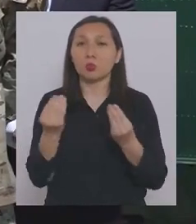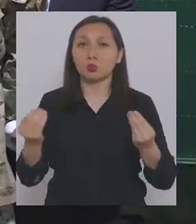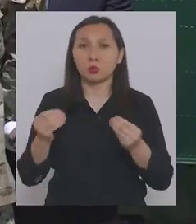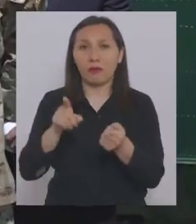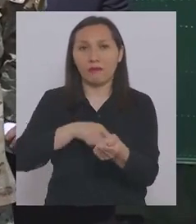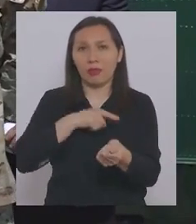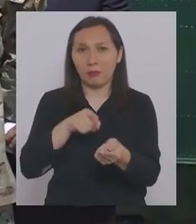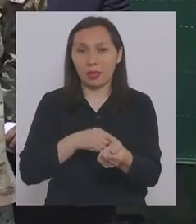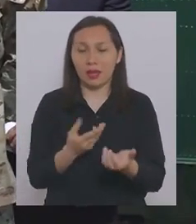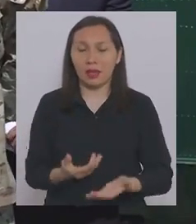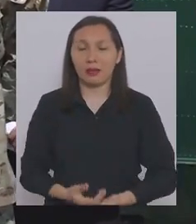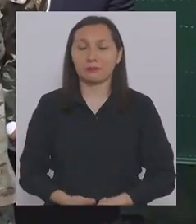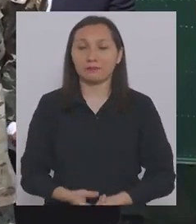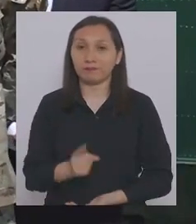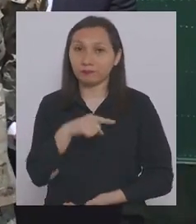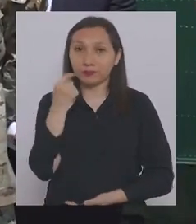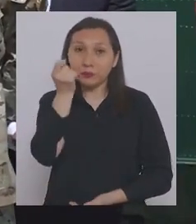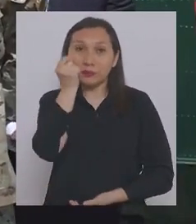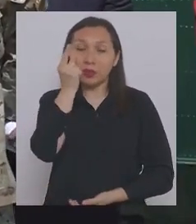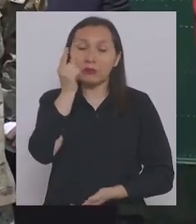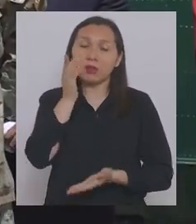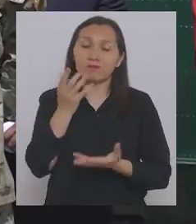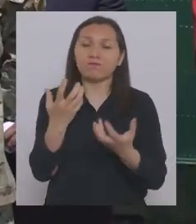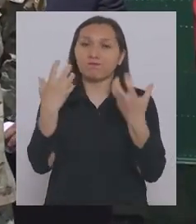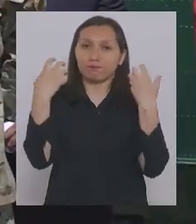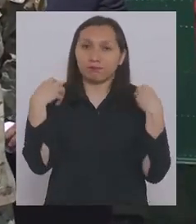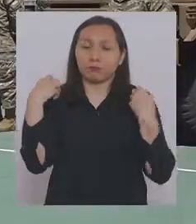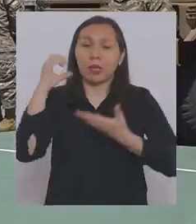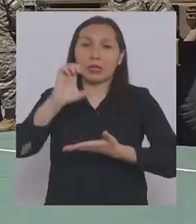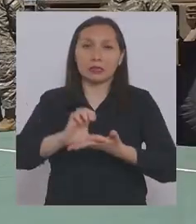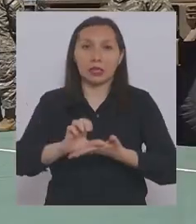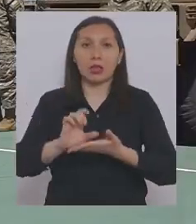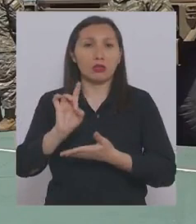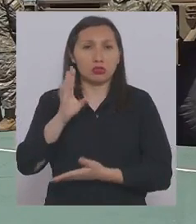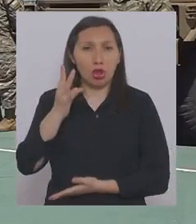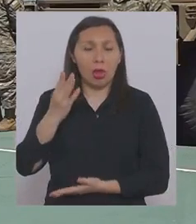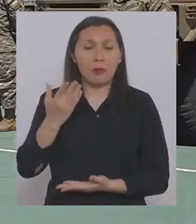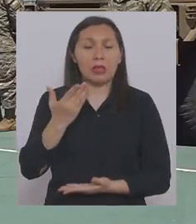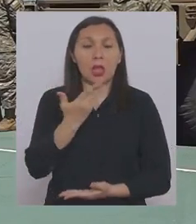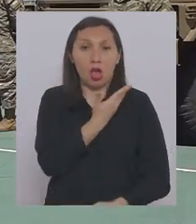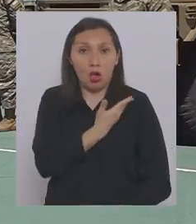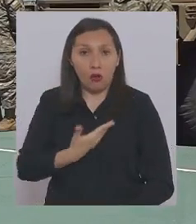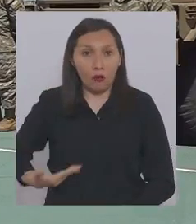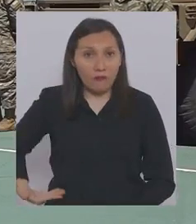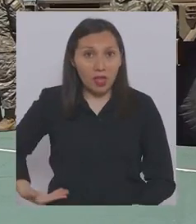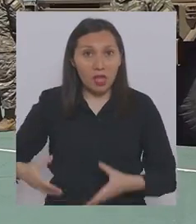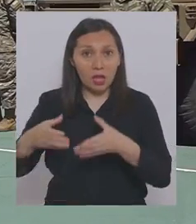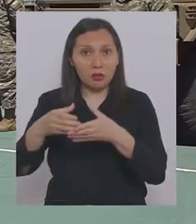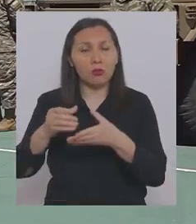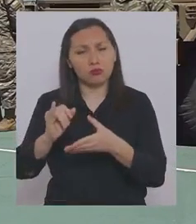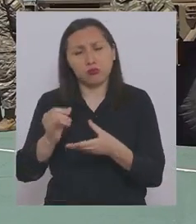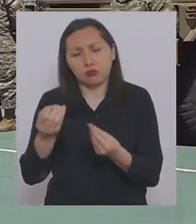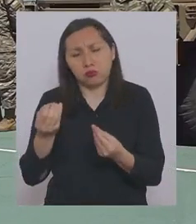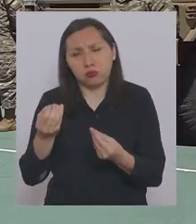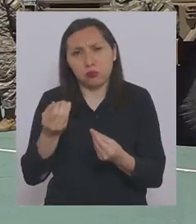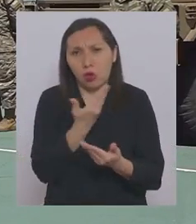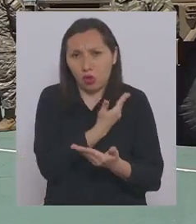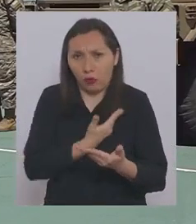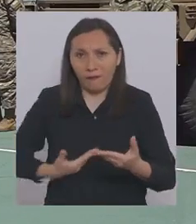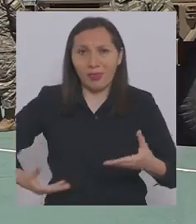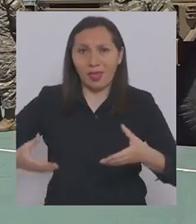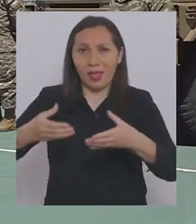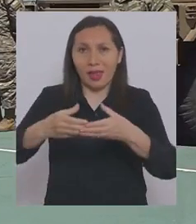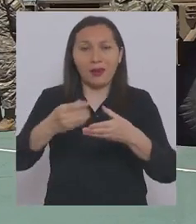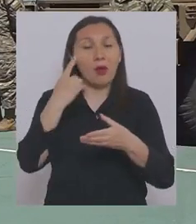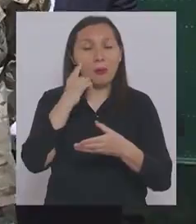familias. Sabemos que es deber del Estado, no solo del gobierno, por supuesto que también del gobierno, pero es